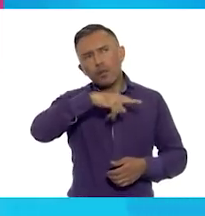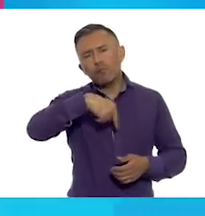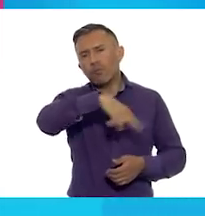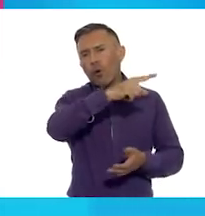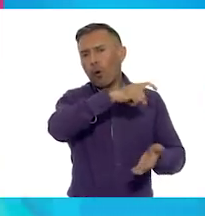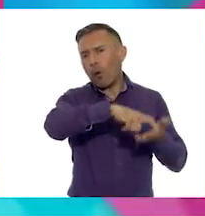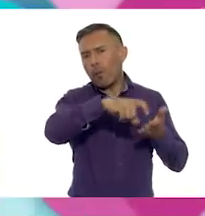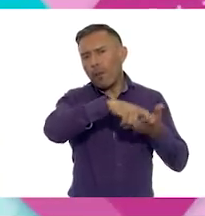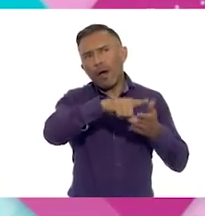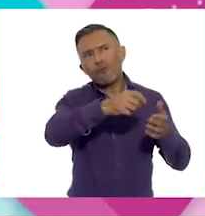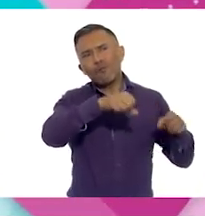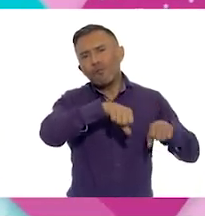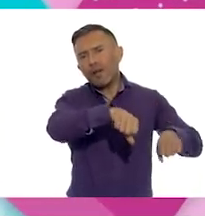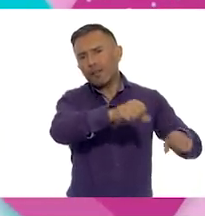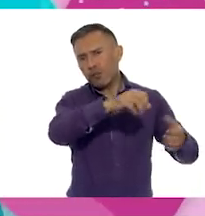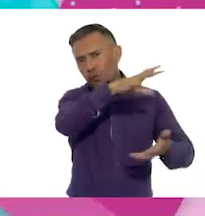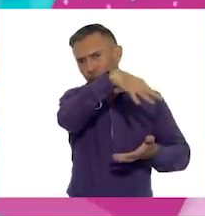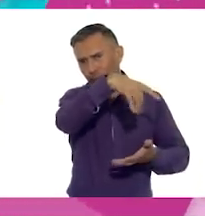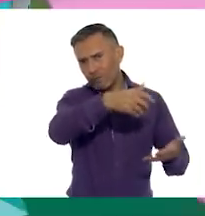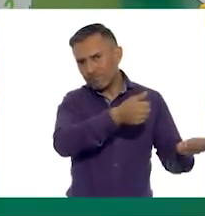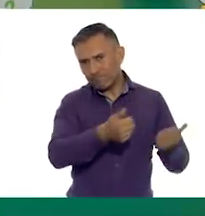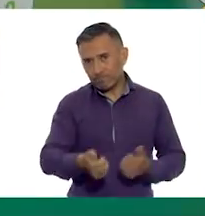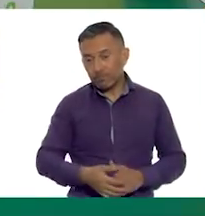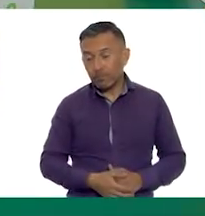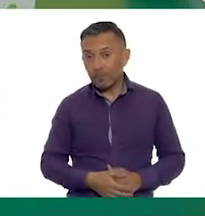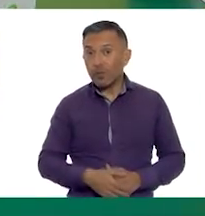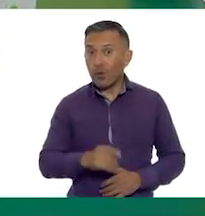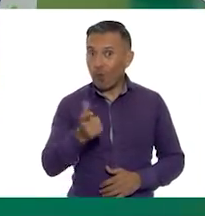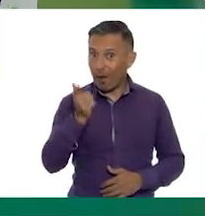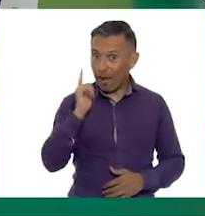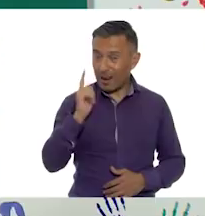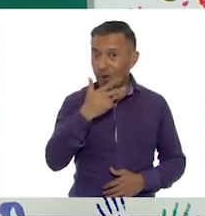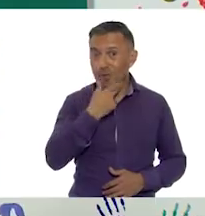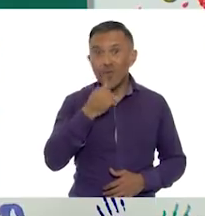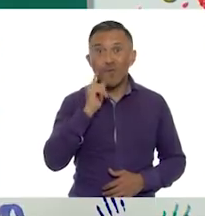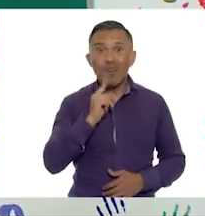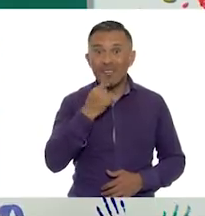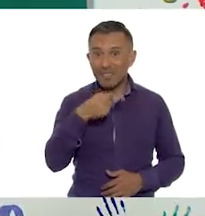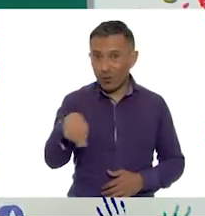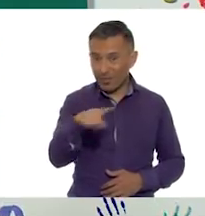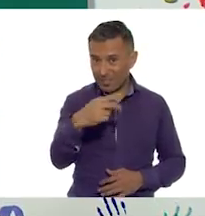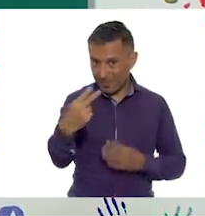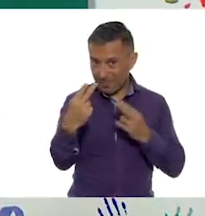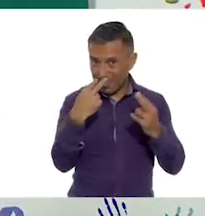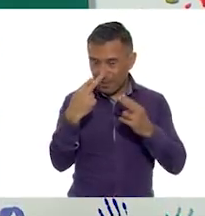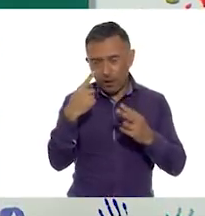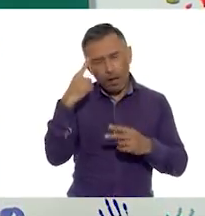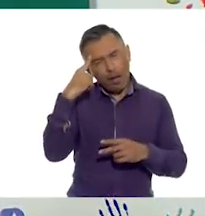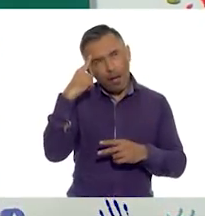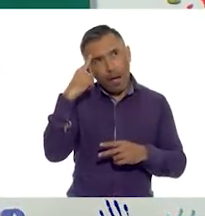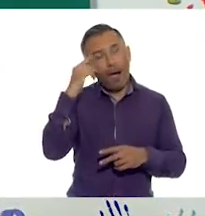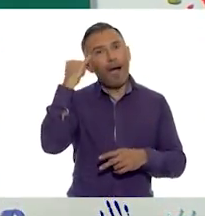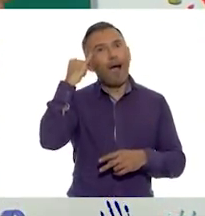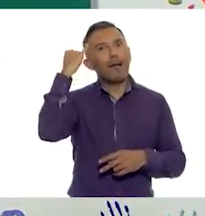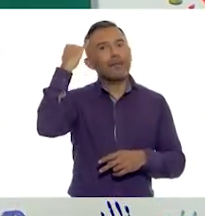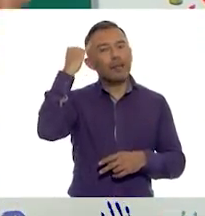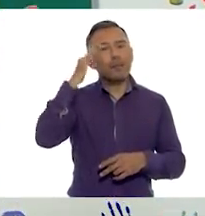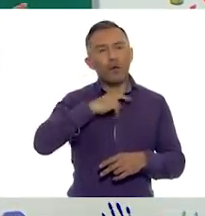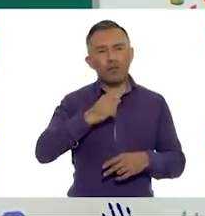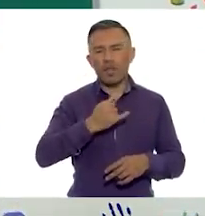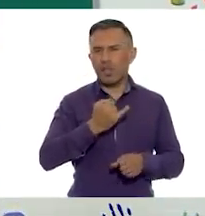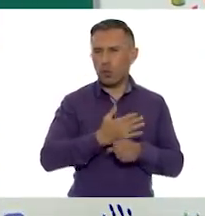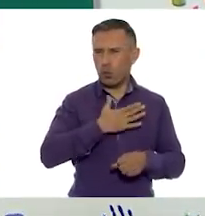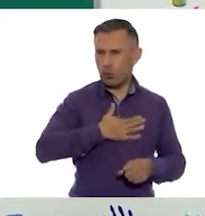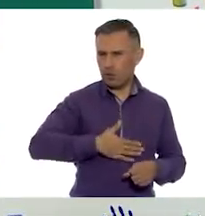Espero que las niñas y niños que nos ven y escuchan desde su casa también hayan pensado ideas creativas para cambiar una situación